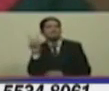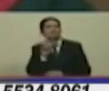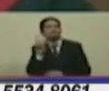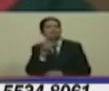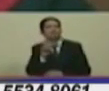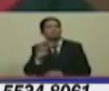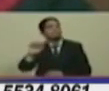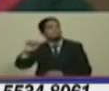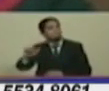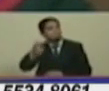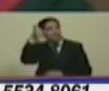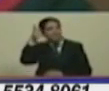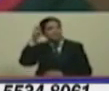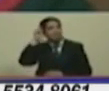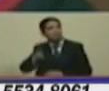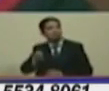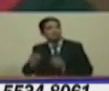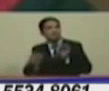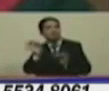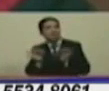máximo tribunal de la nación,